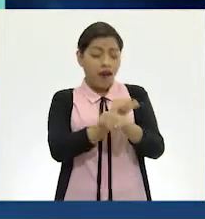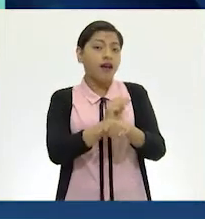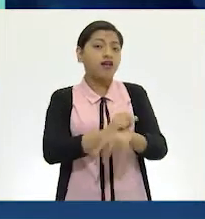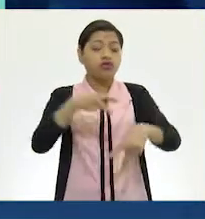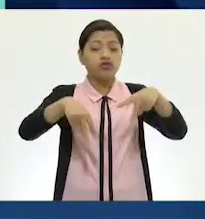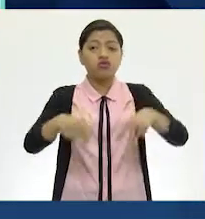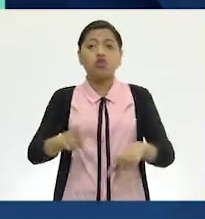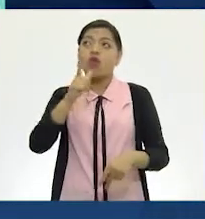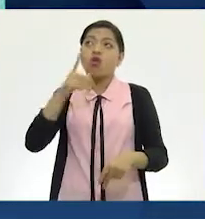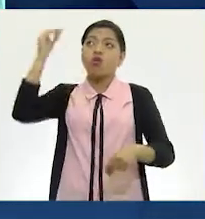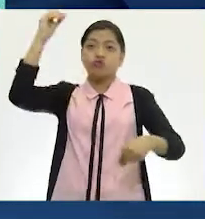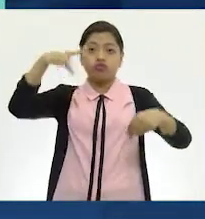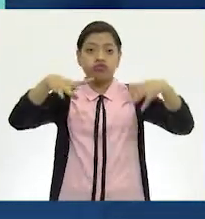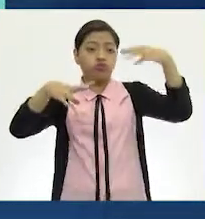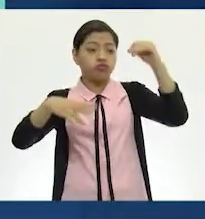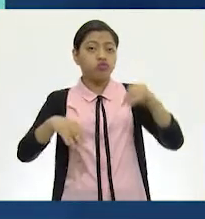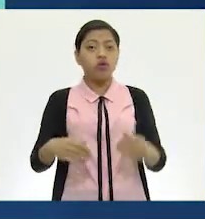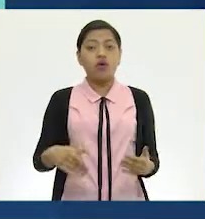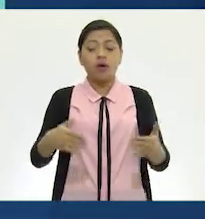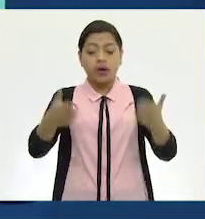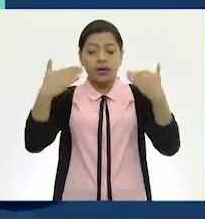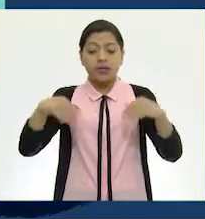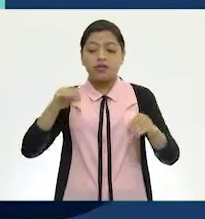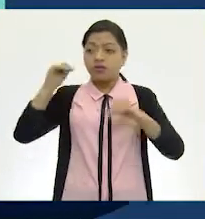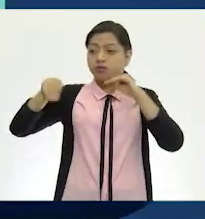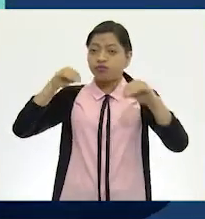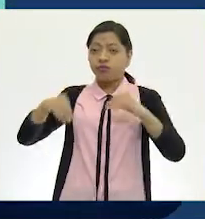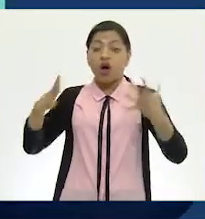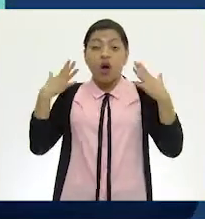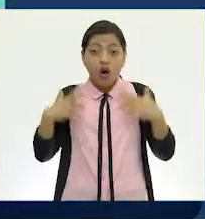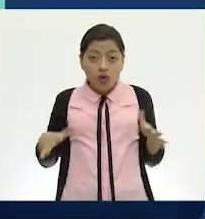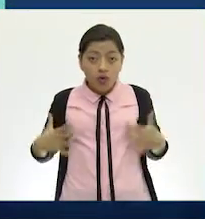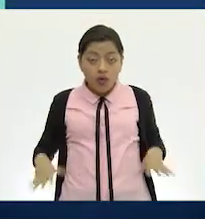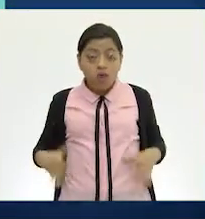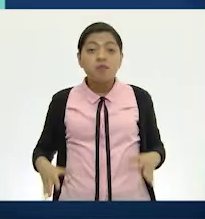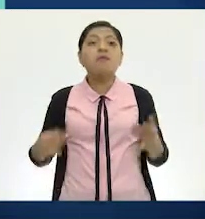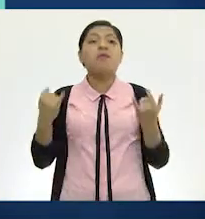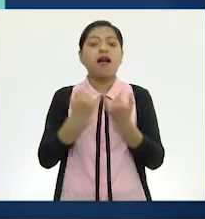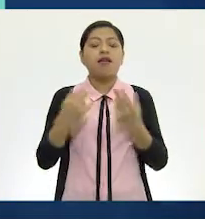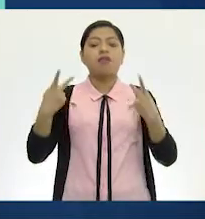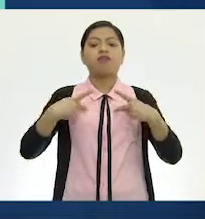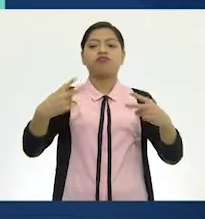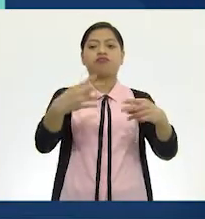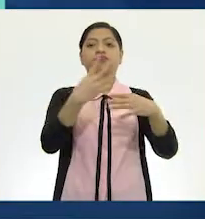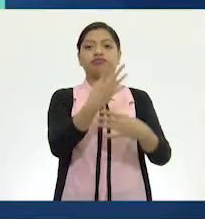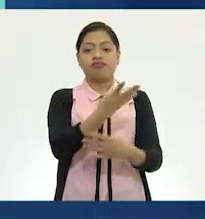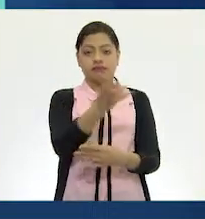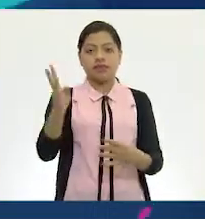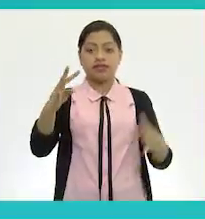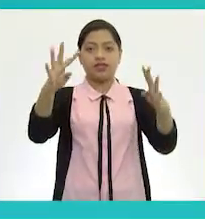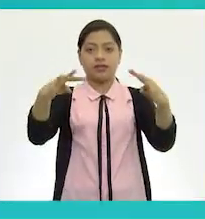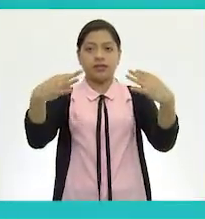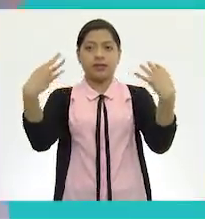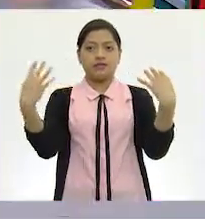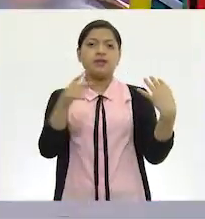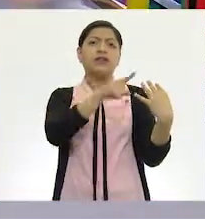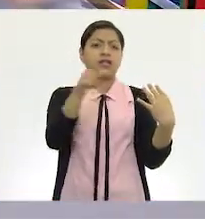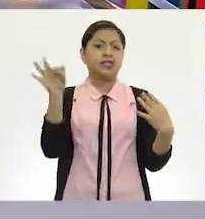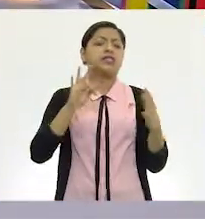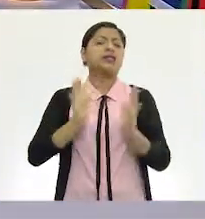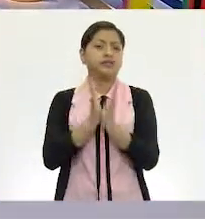la iluminación, la escenografía, el vestuario y, a veces, el público cuando participa.